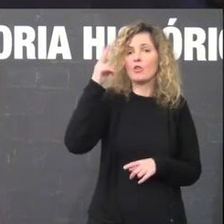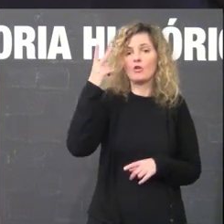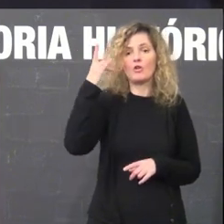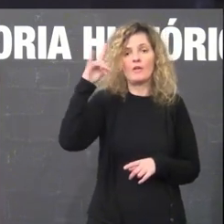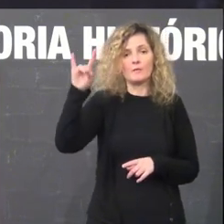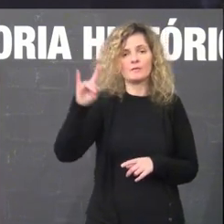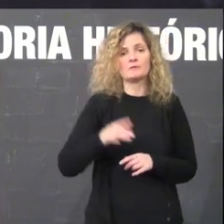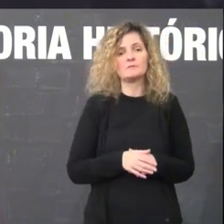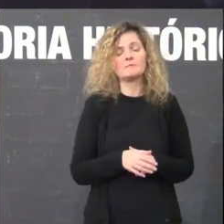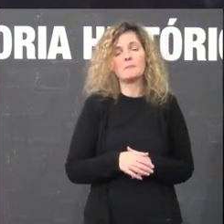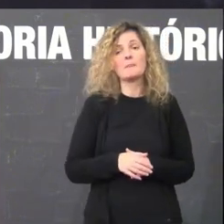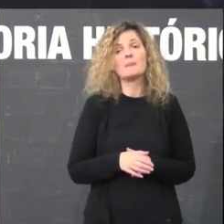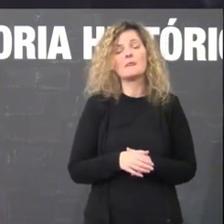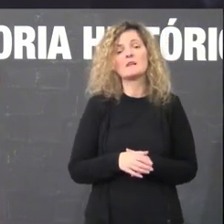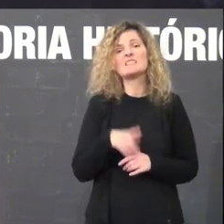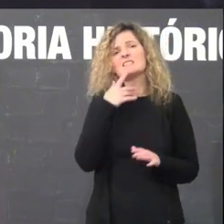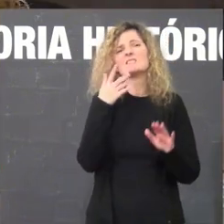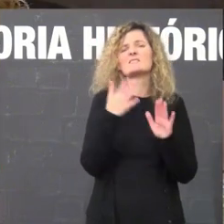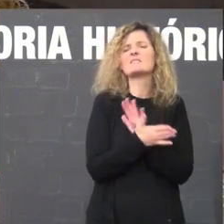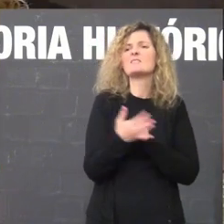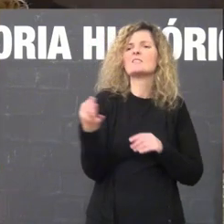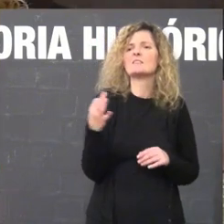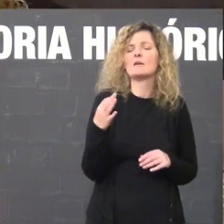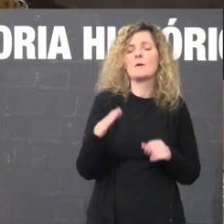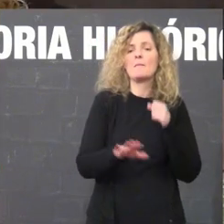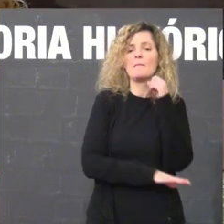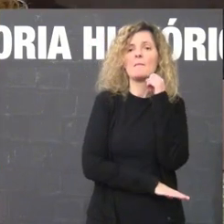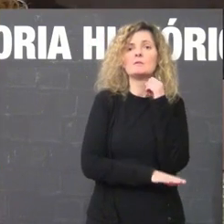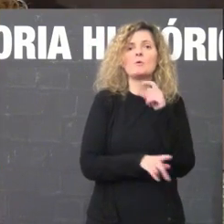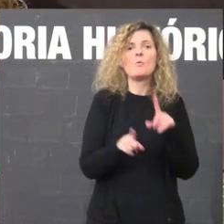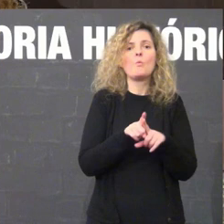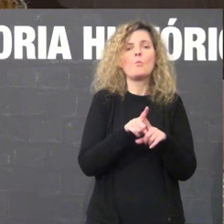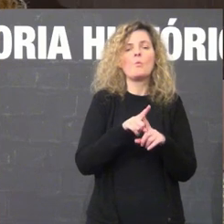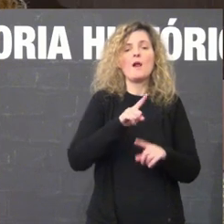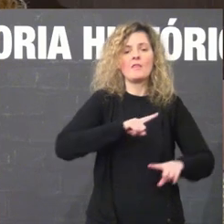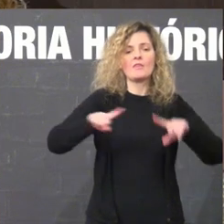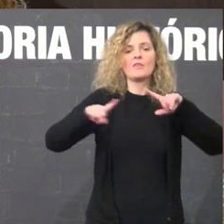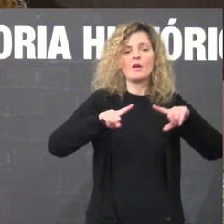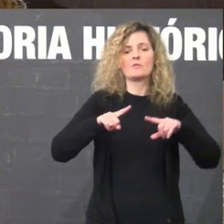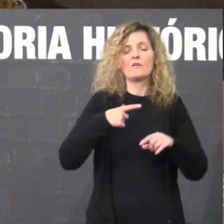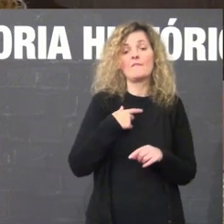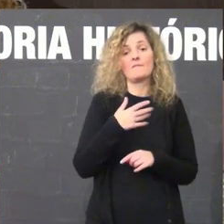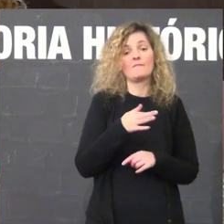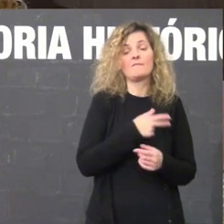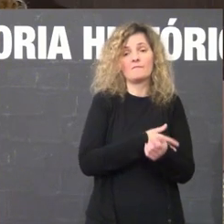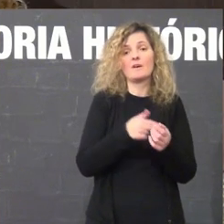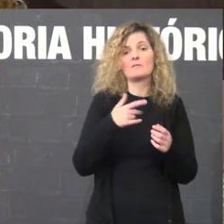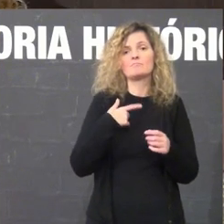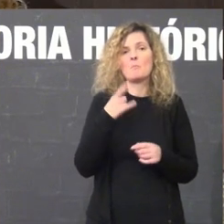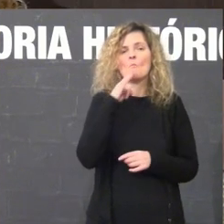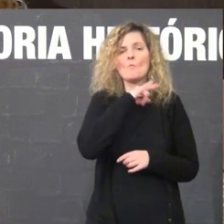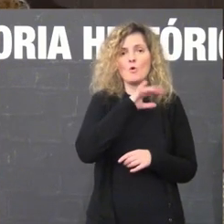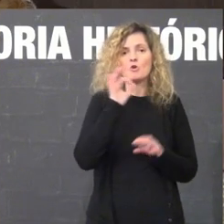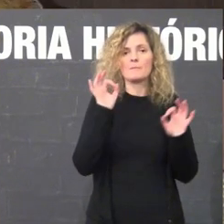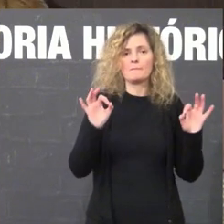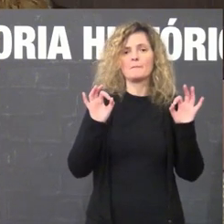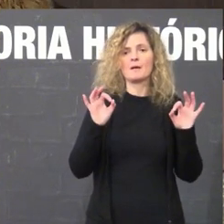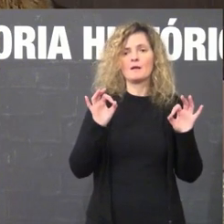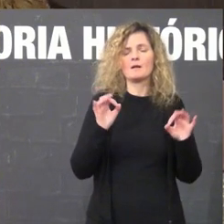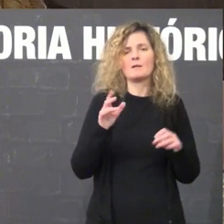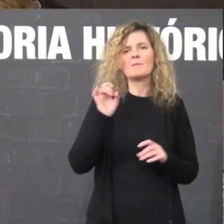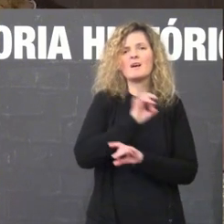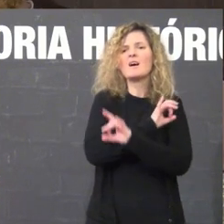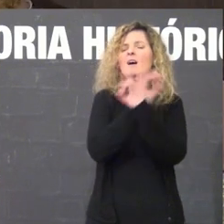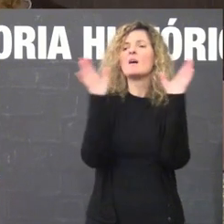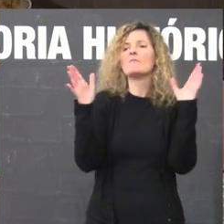demonios Qué significa eso pues solamente que la dictadura y el fascismo estaban muy mal Sí pero claro